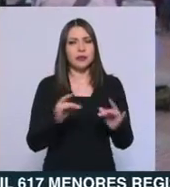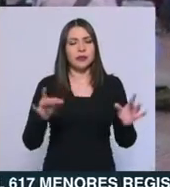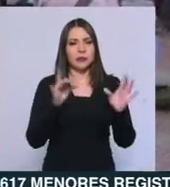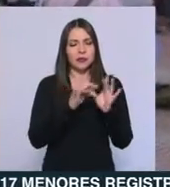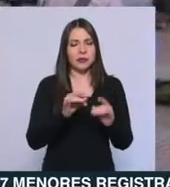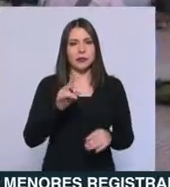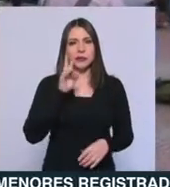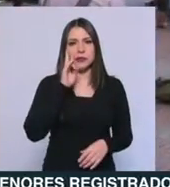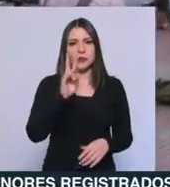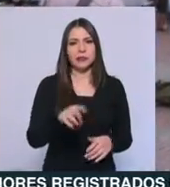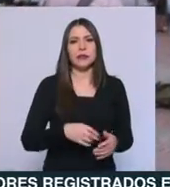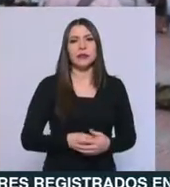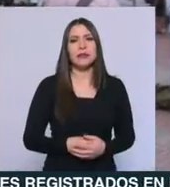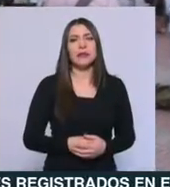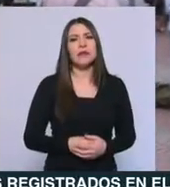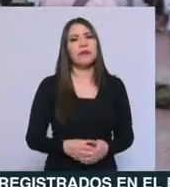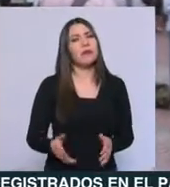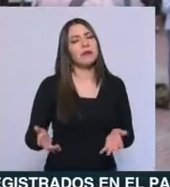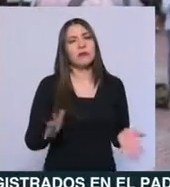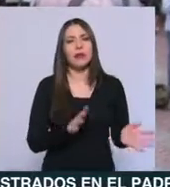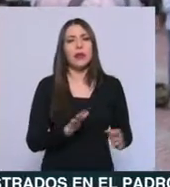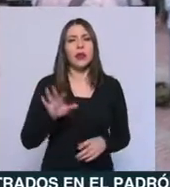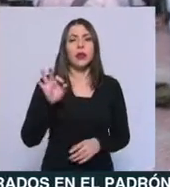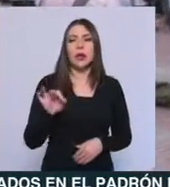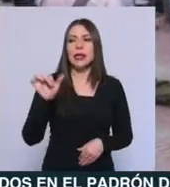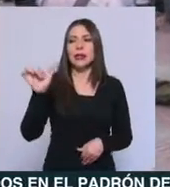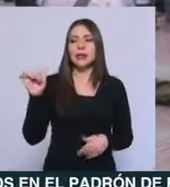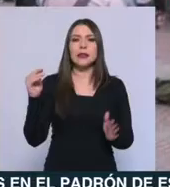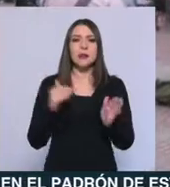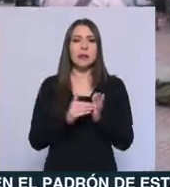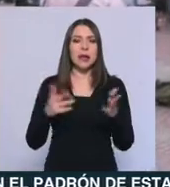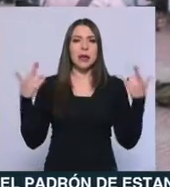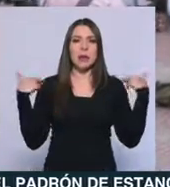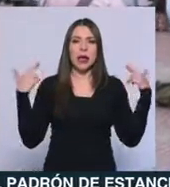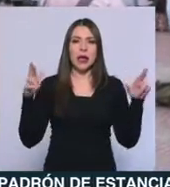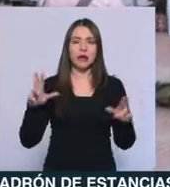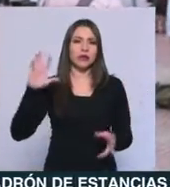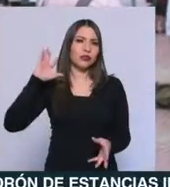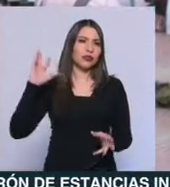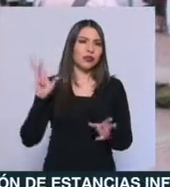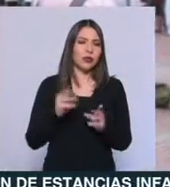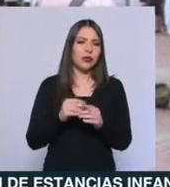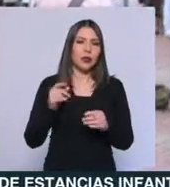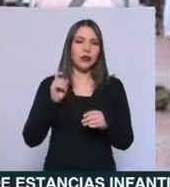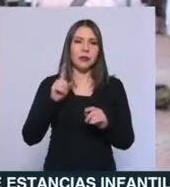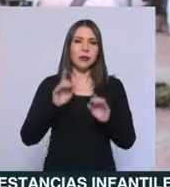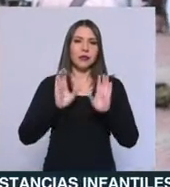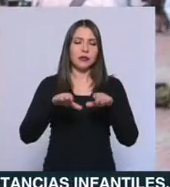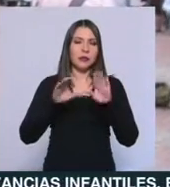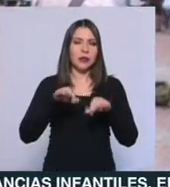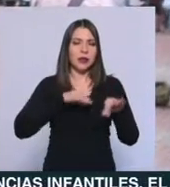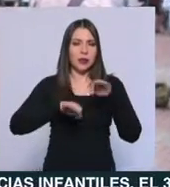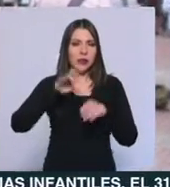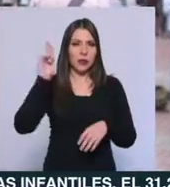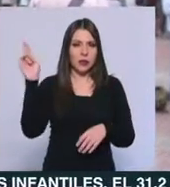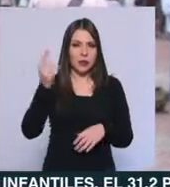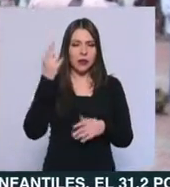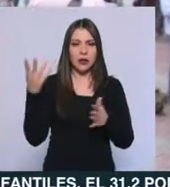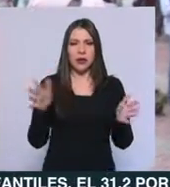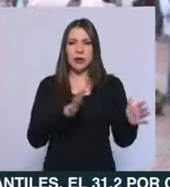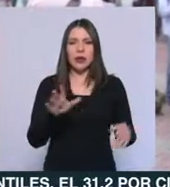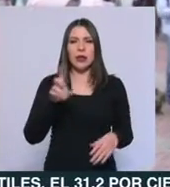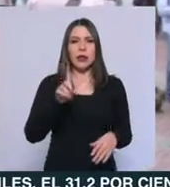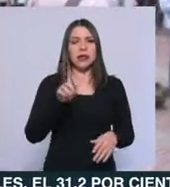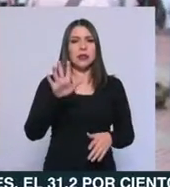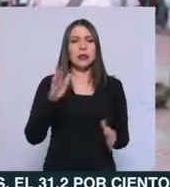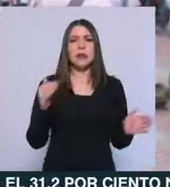de los profesores, hay alrededor de 46,000 maestros contratados en la UNAM, de los cuales alrededor de